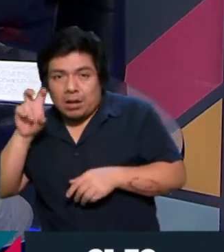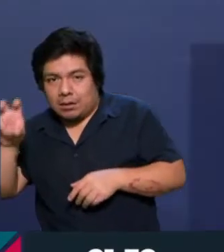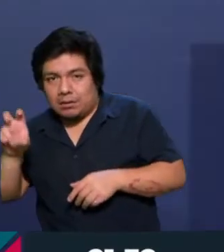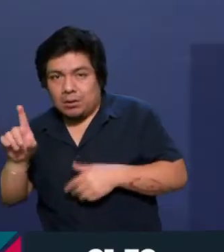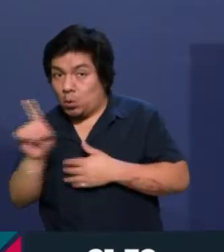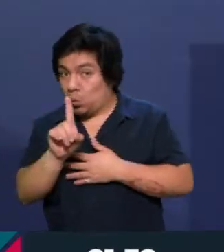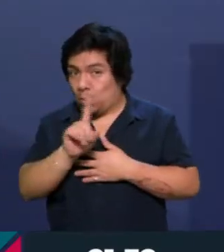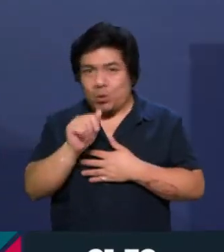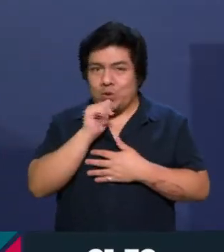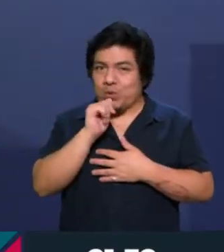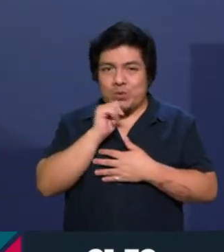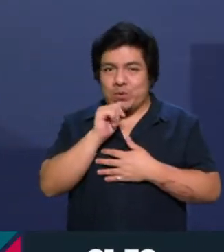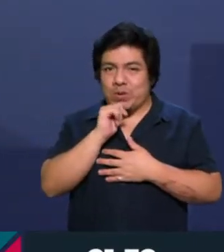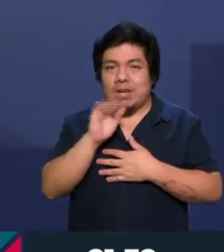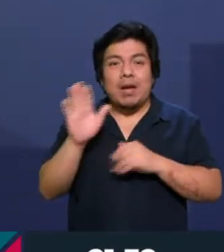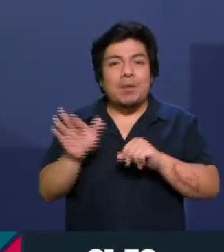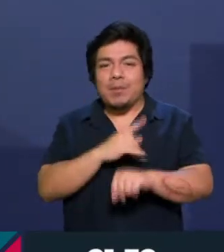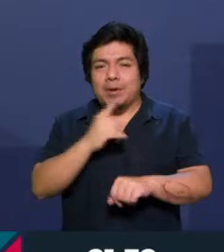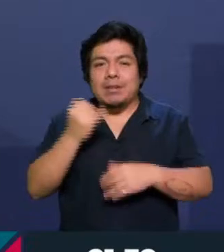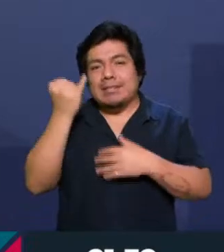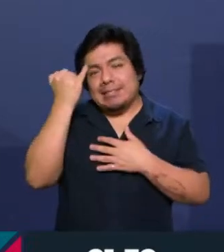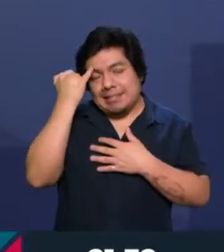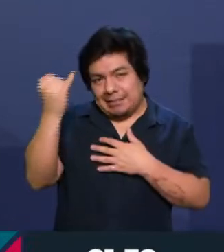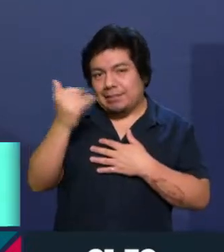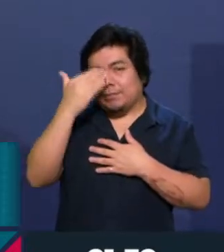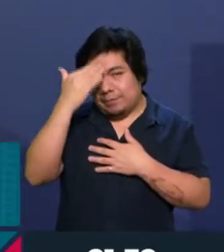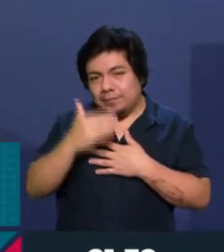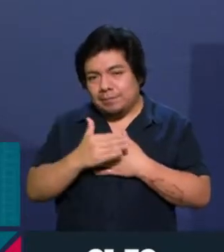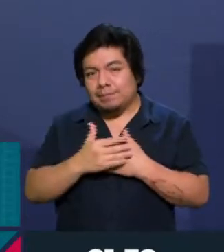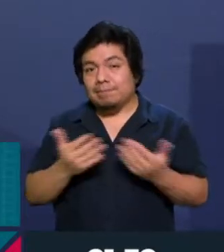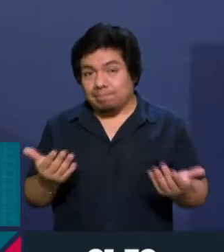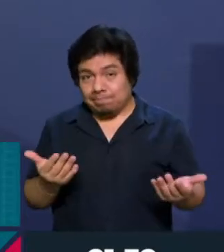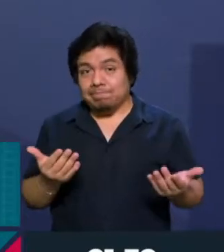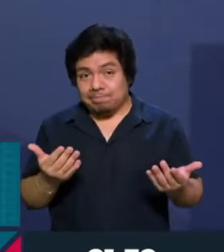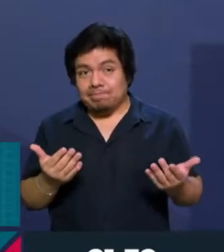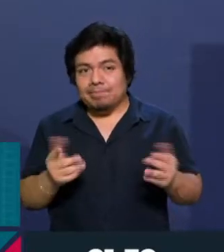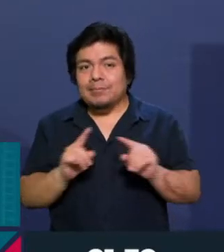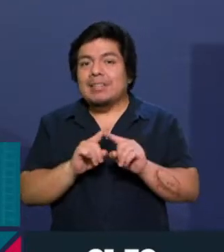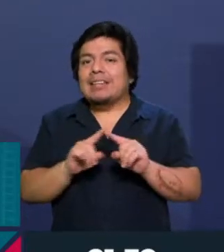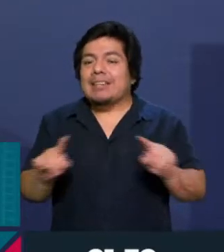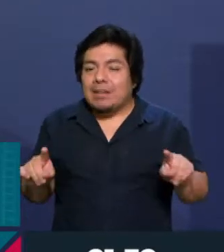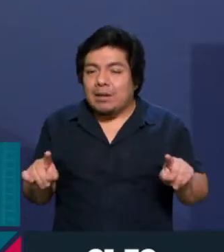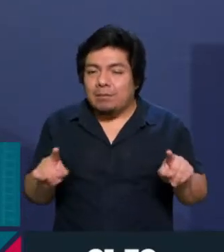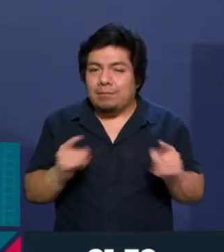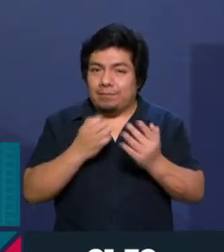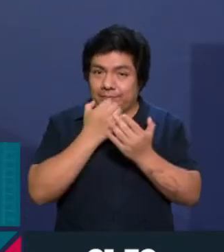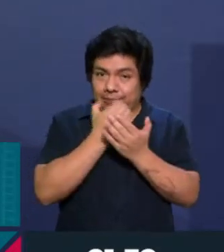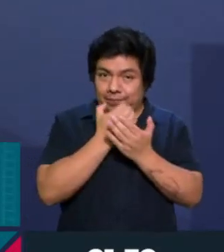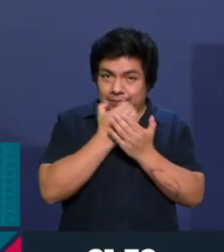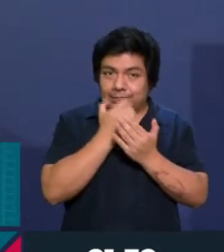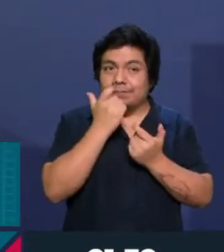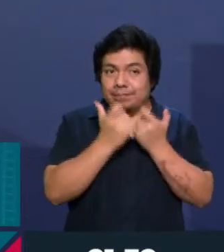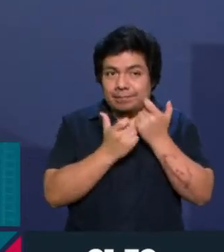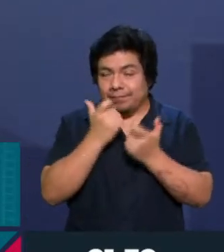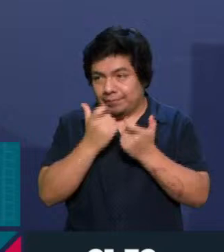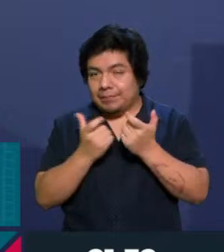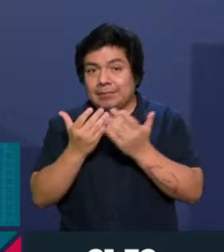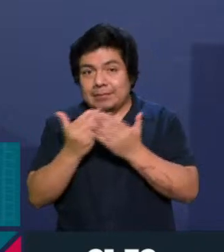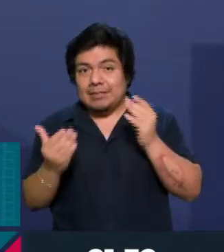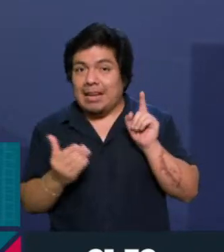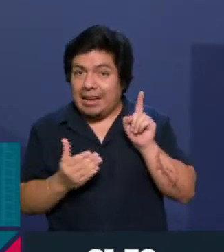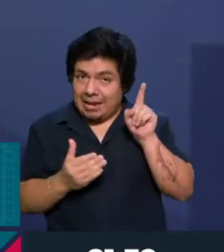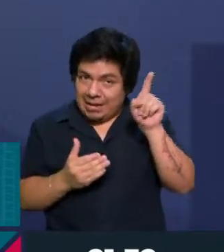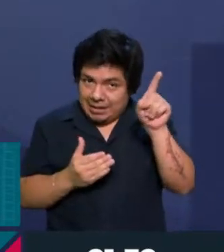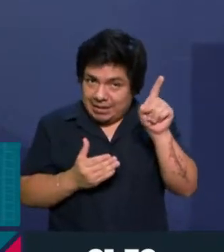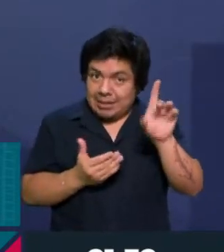sueño americano porque hay una idea de y tenemos que tener muy claro el diferencial económico del ingreso que se